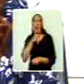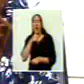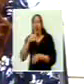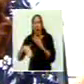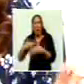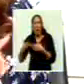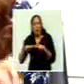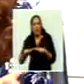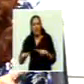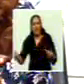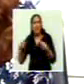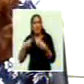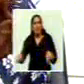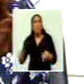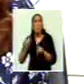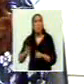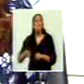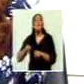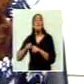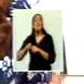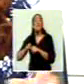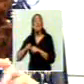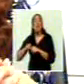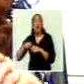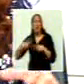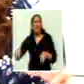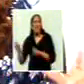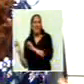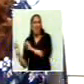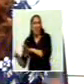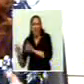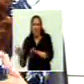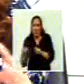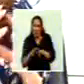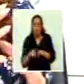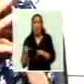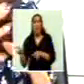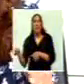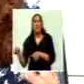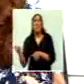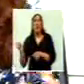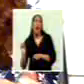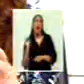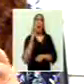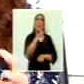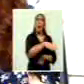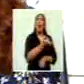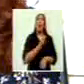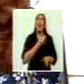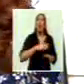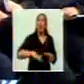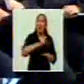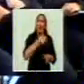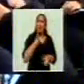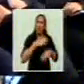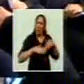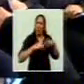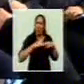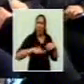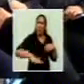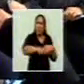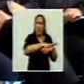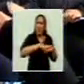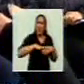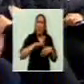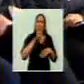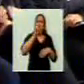residuos que van al emisario, ¿se acuerdan aquel emisario que construimos también, y que tiene